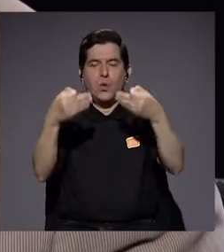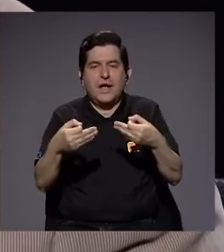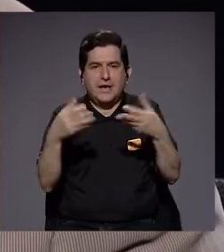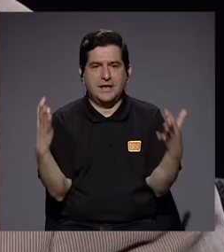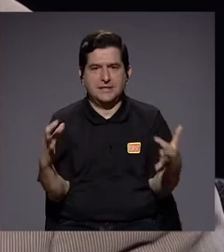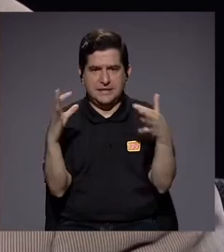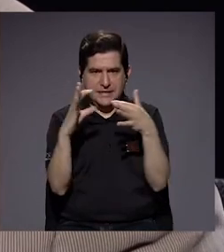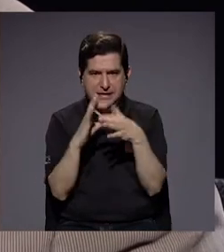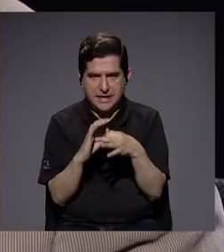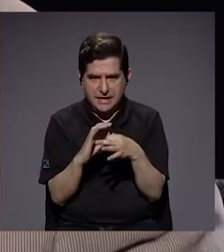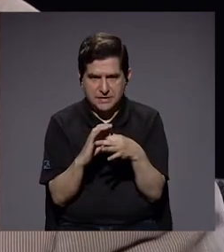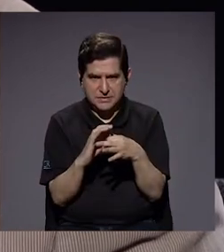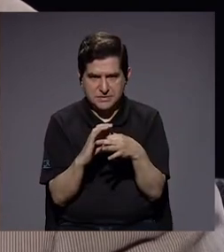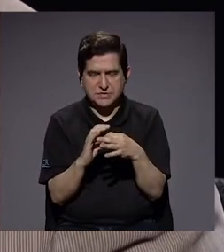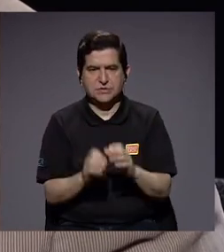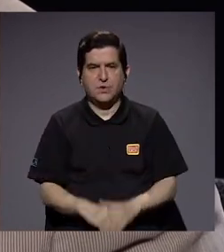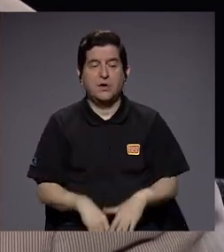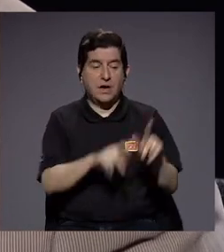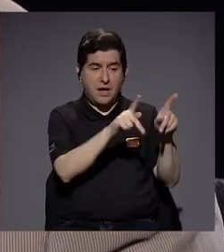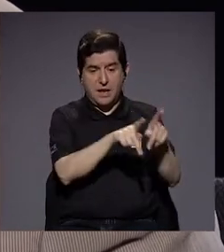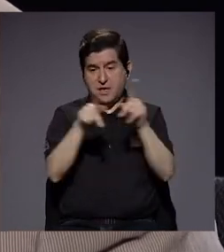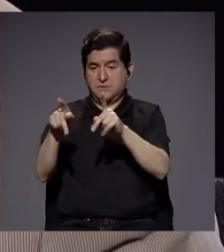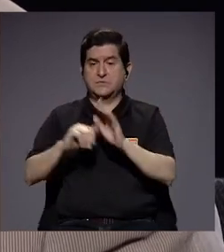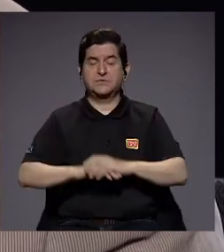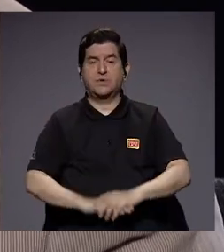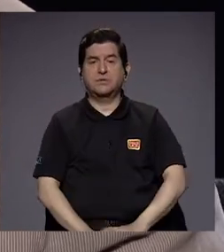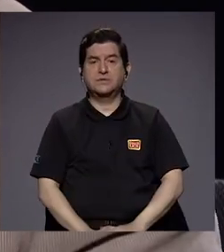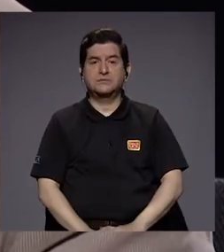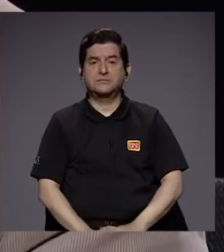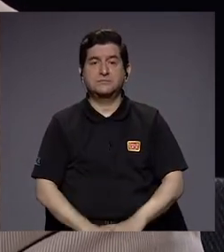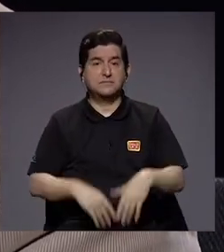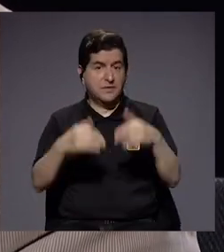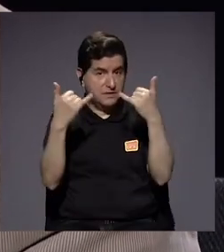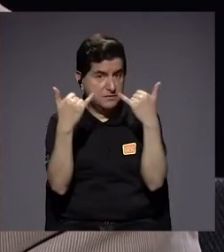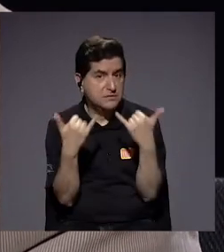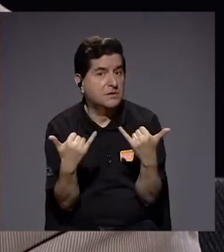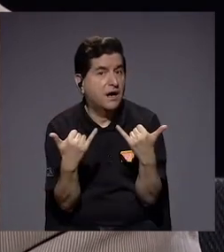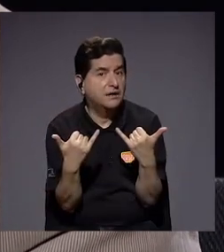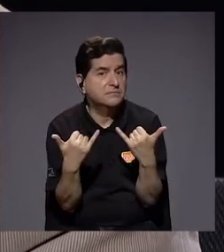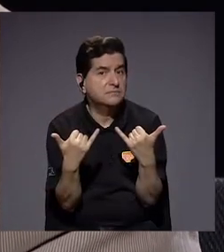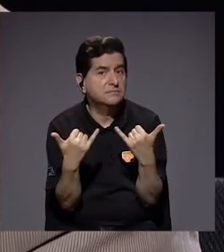en torno a las personas, por ejemplo, porque ya,